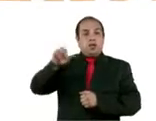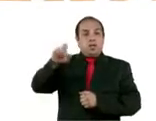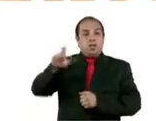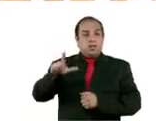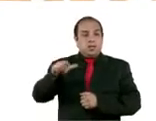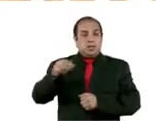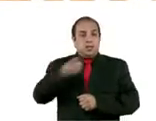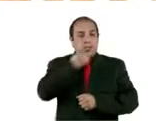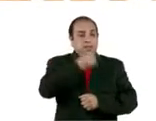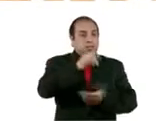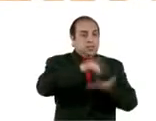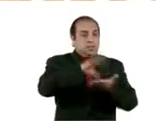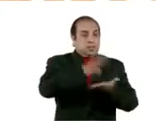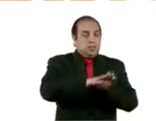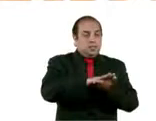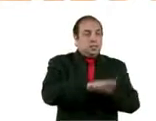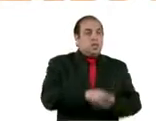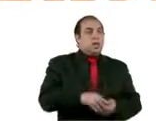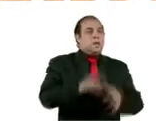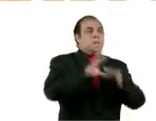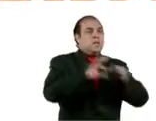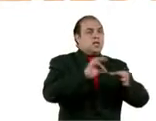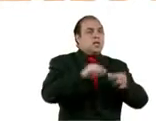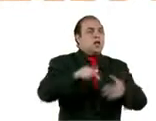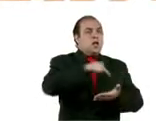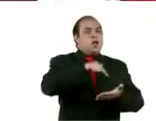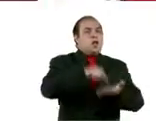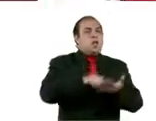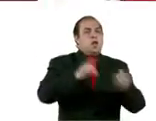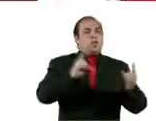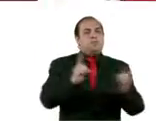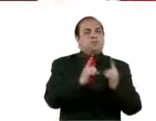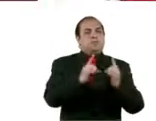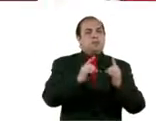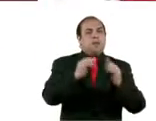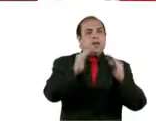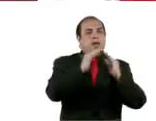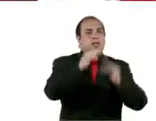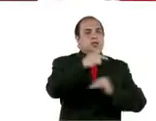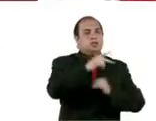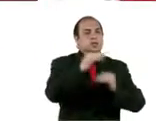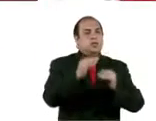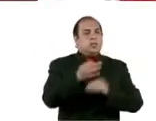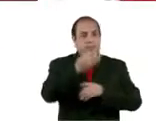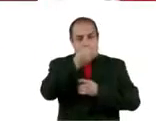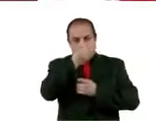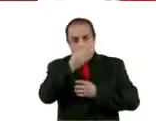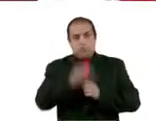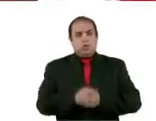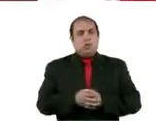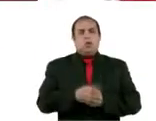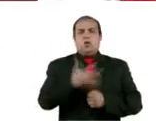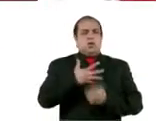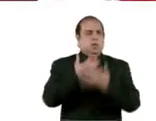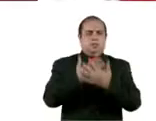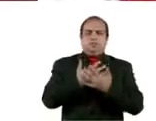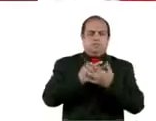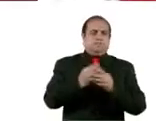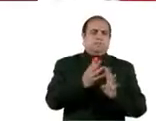les orienta para que vayan a su centro de salud más cercano a su domicilio, para que no tengan que esperar, no hacer largas